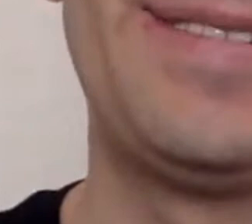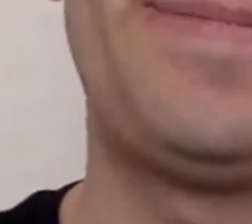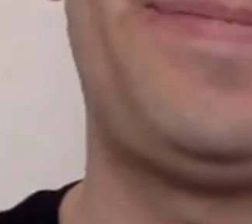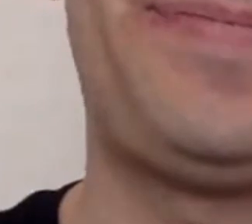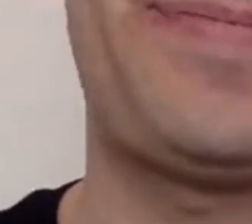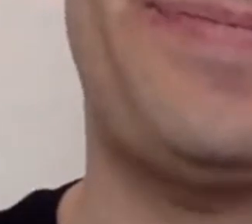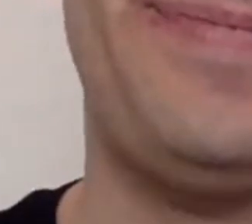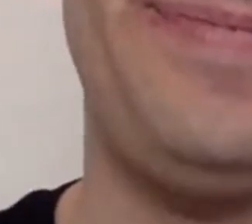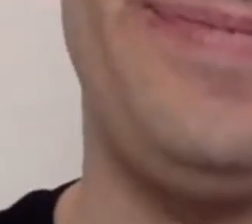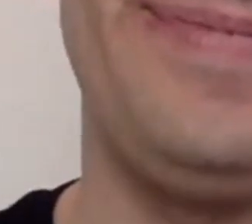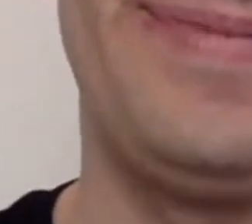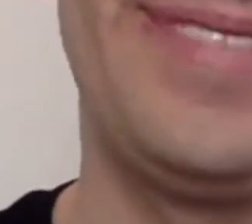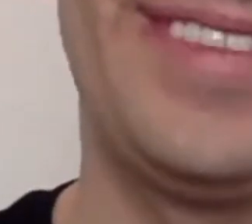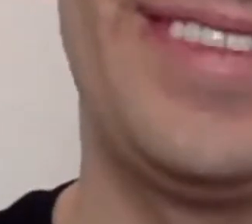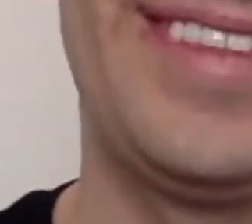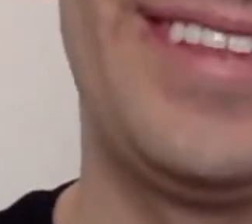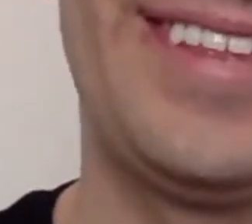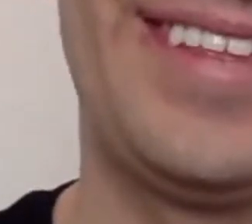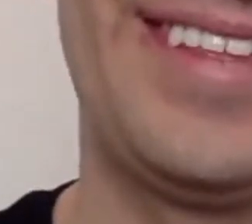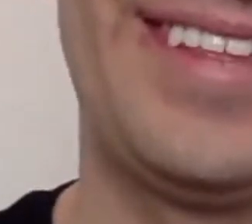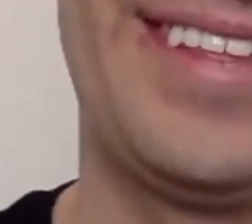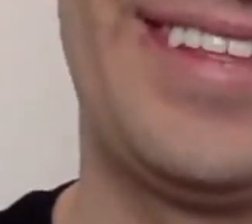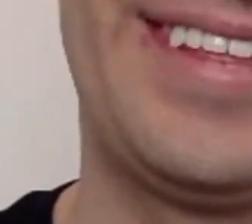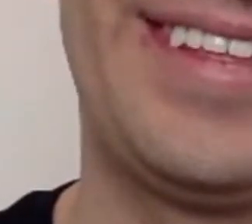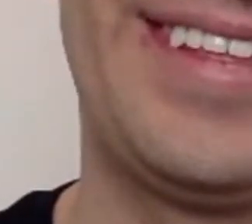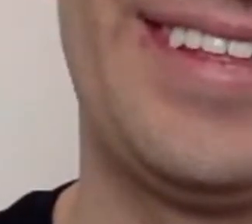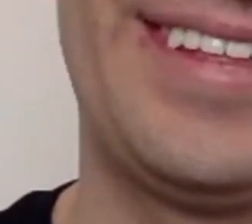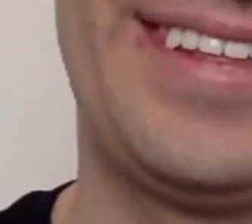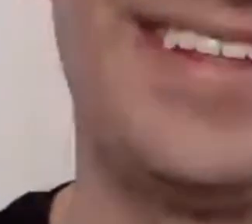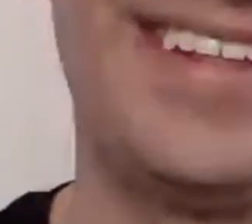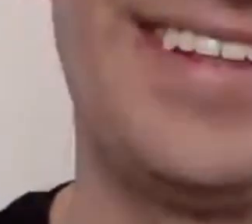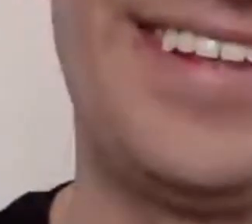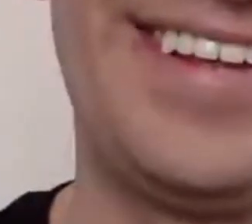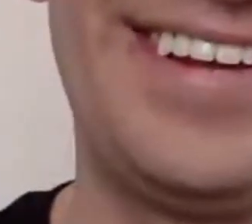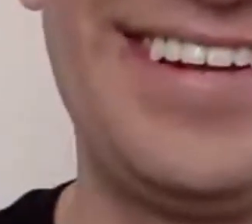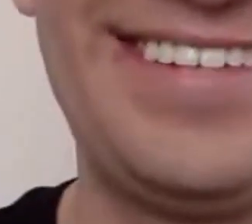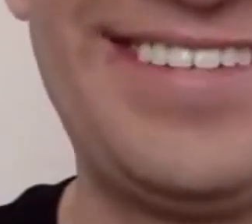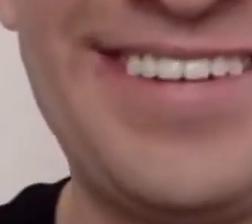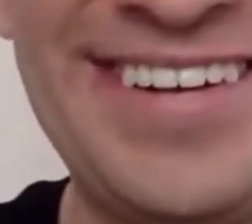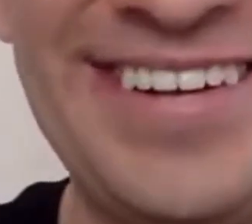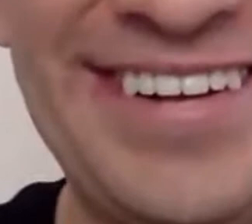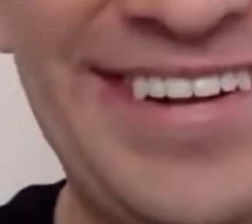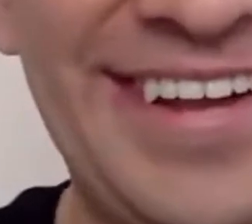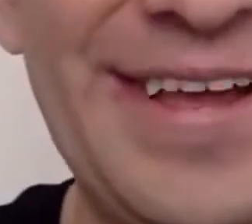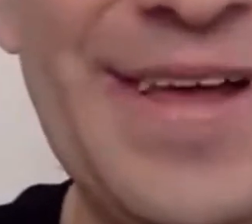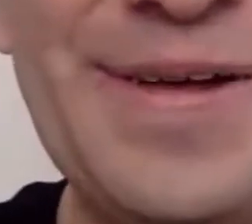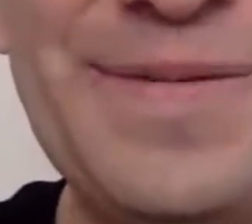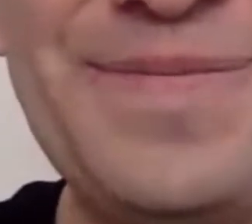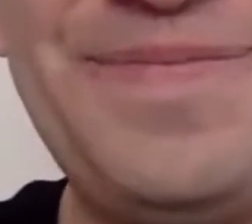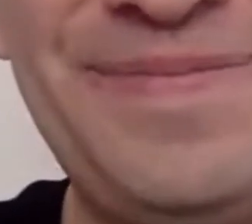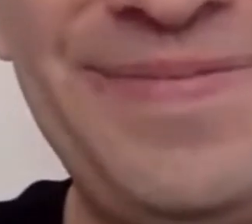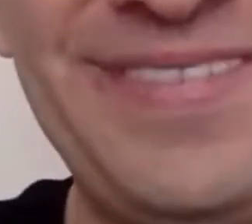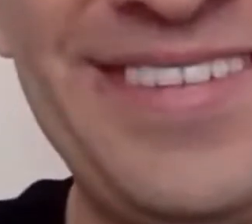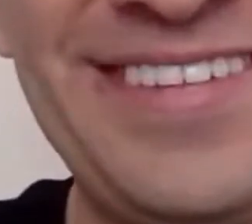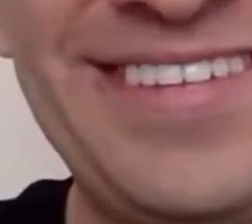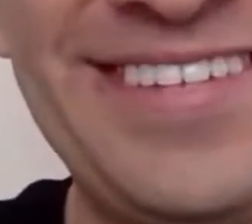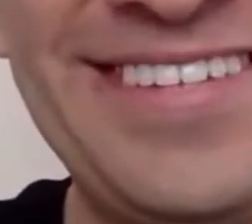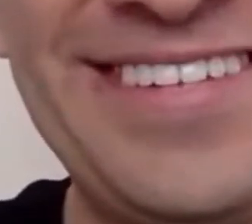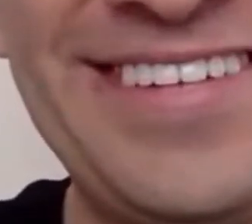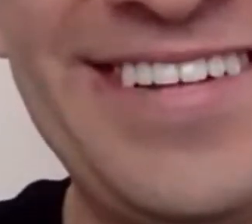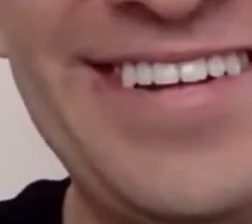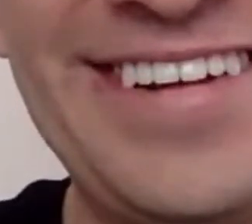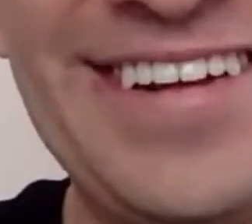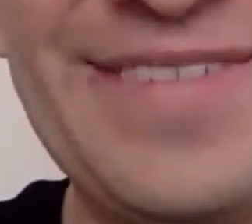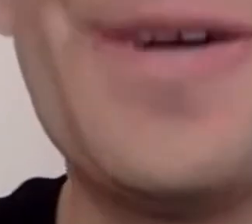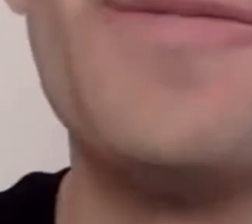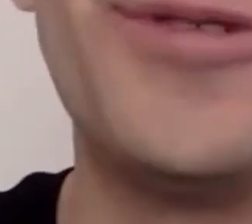muy contenta de estar en este webinar con todos los colegas de la región latinoamericana. Así es que muy emocionada,